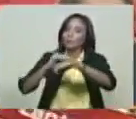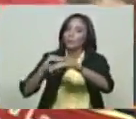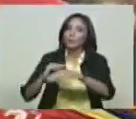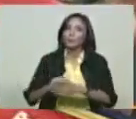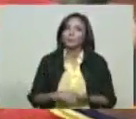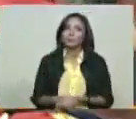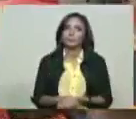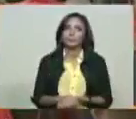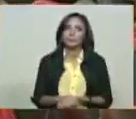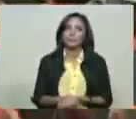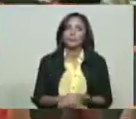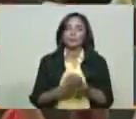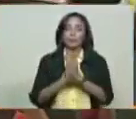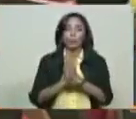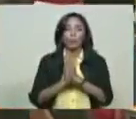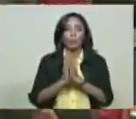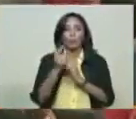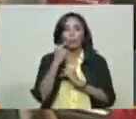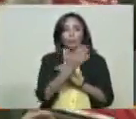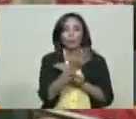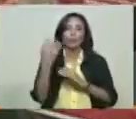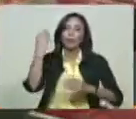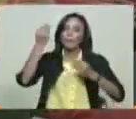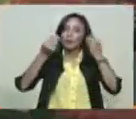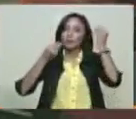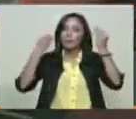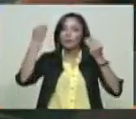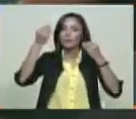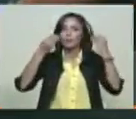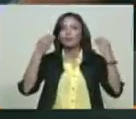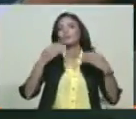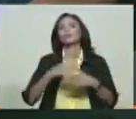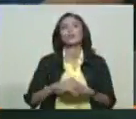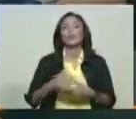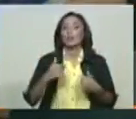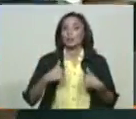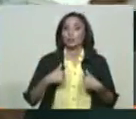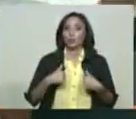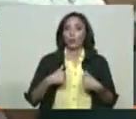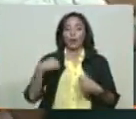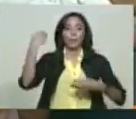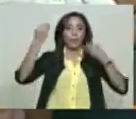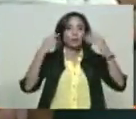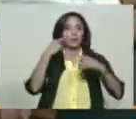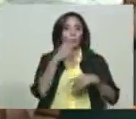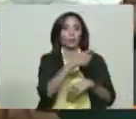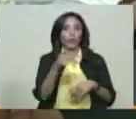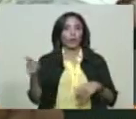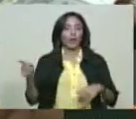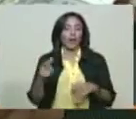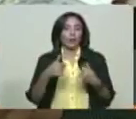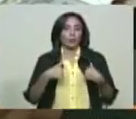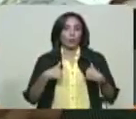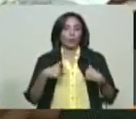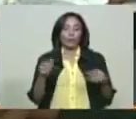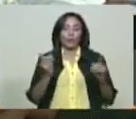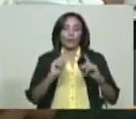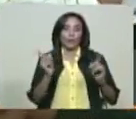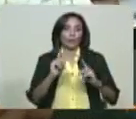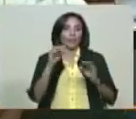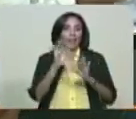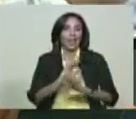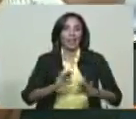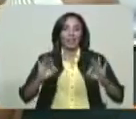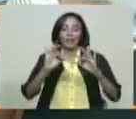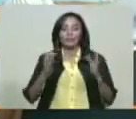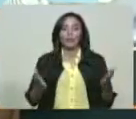pero si ustedes consideran que yo estoy en condiciones ser presidente del